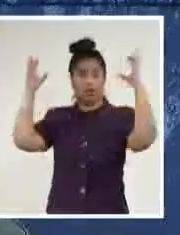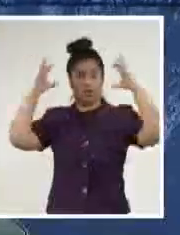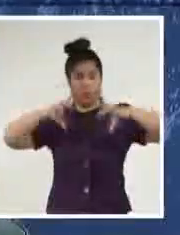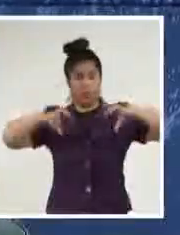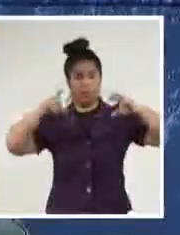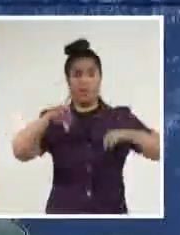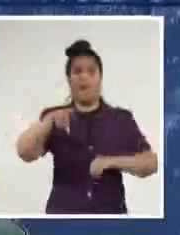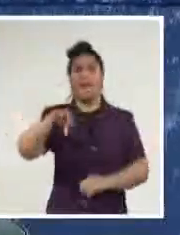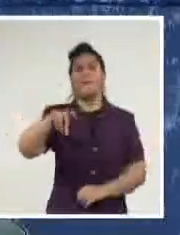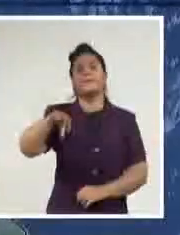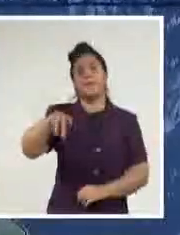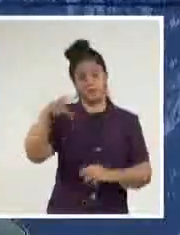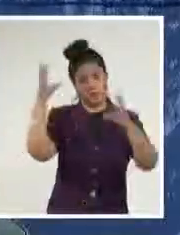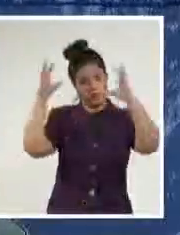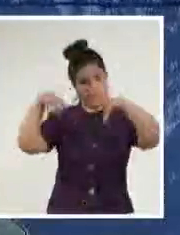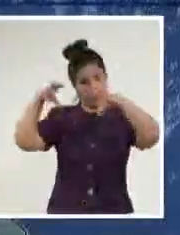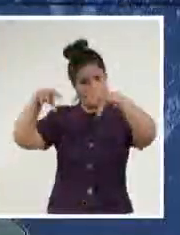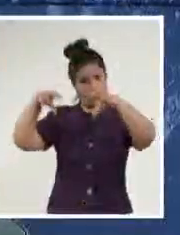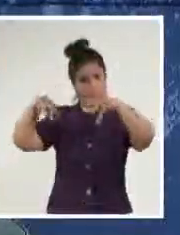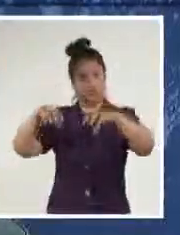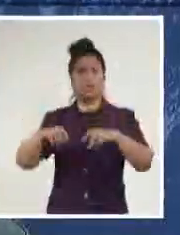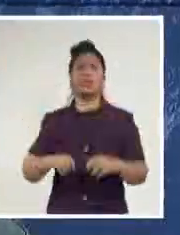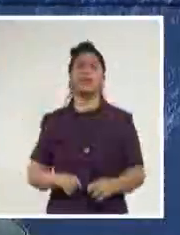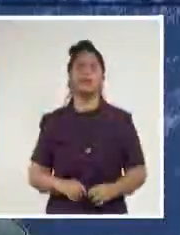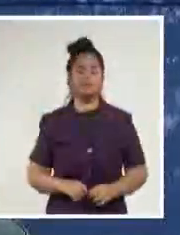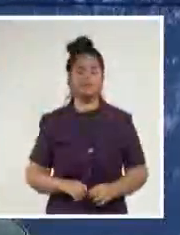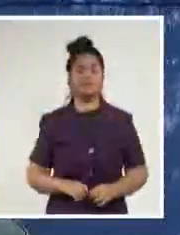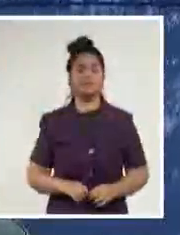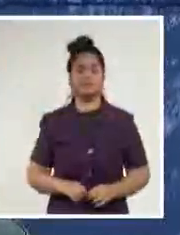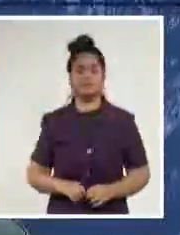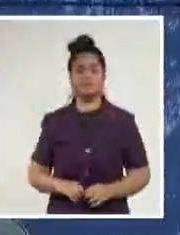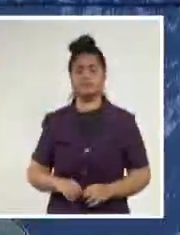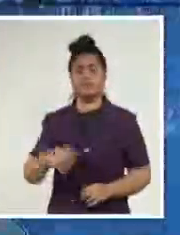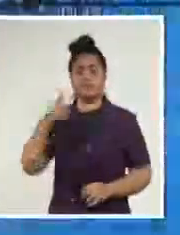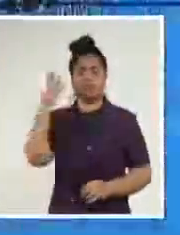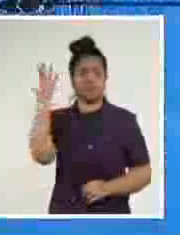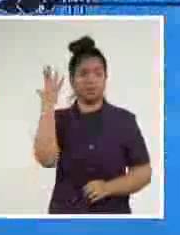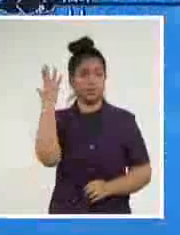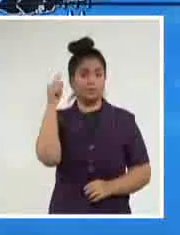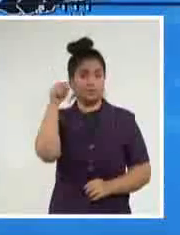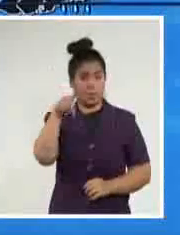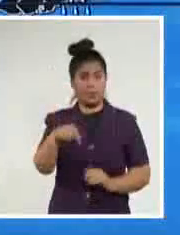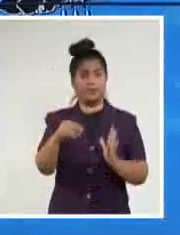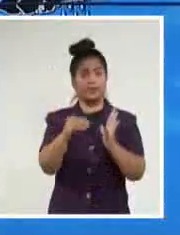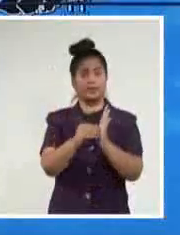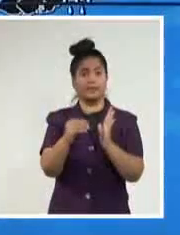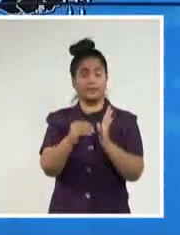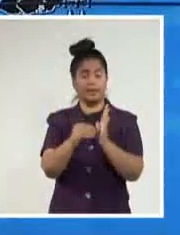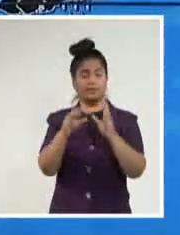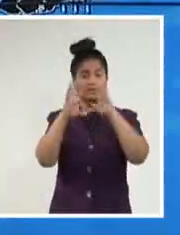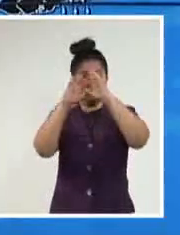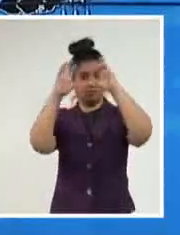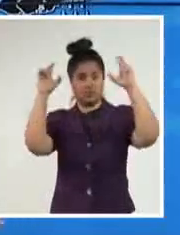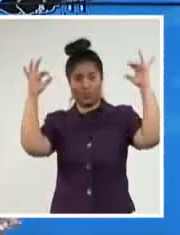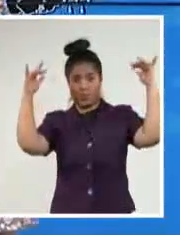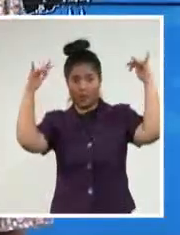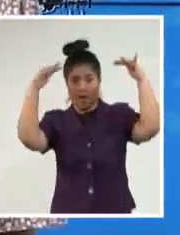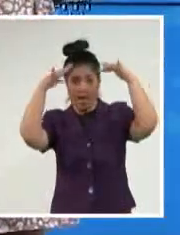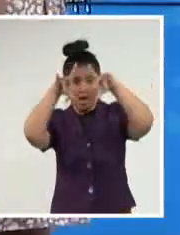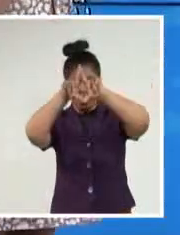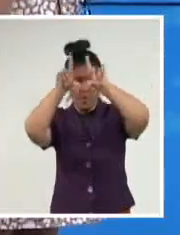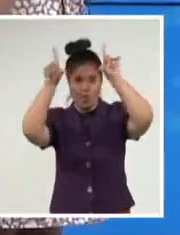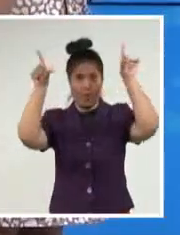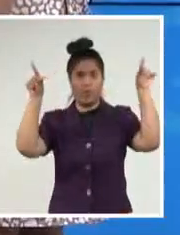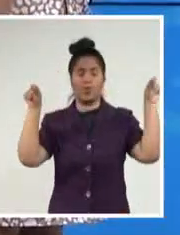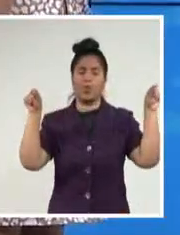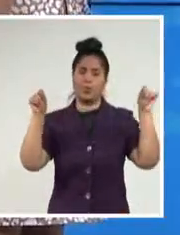Río, serán más escasas en el resto del territorio occidental. El pronóstico del tiempo para la tarde de hoy estará parcialmente nublado en gran parte del país, se nublará en el